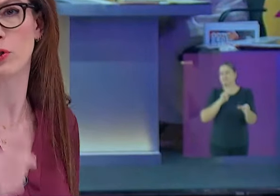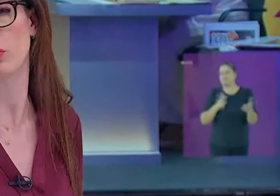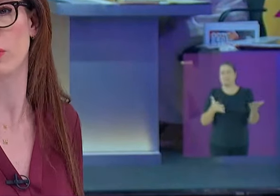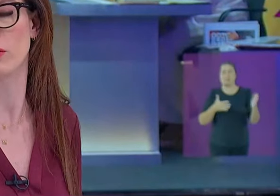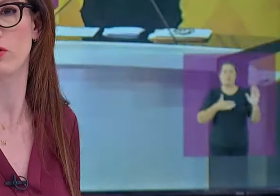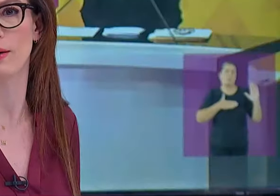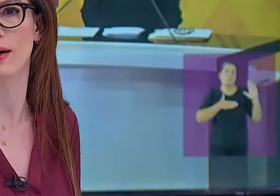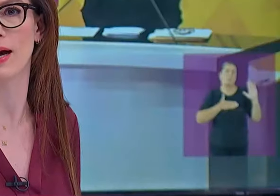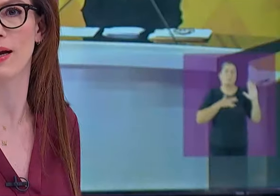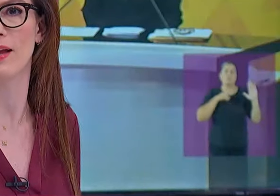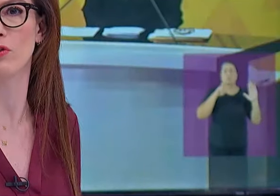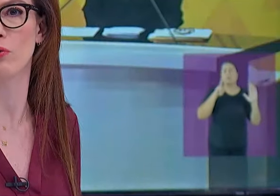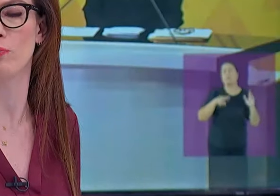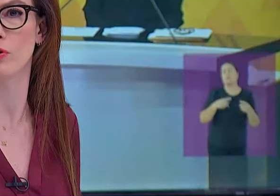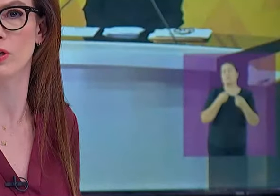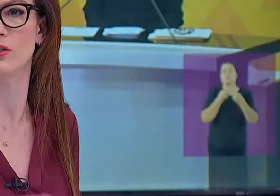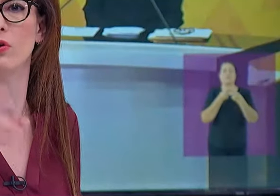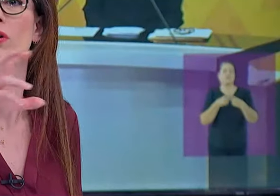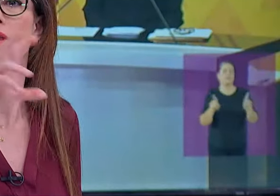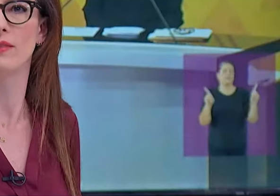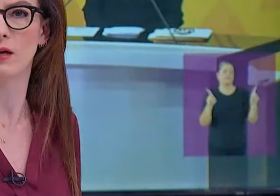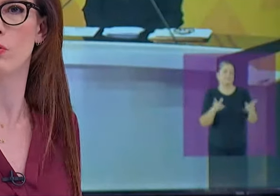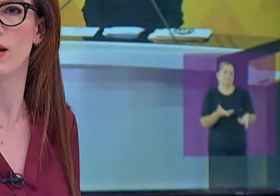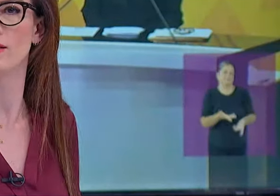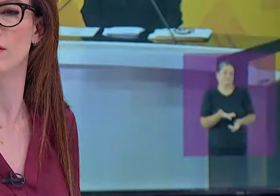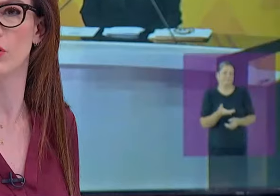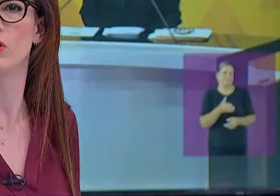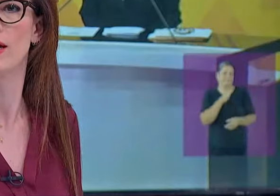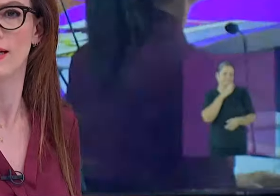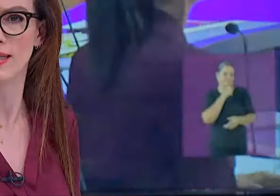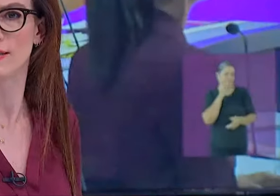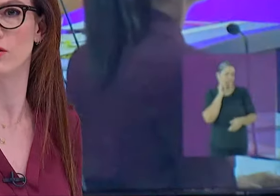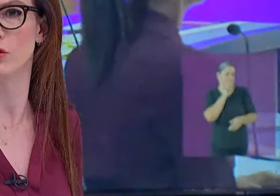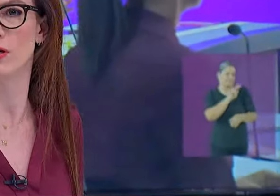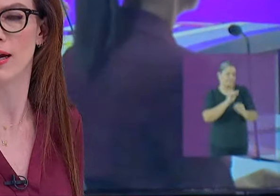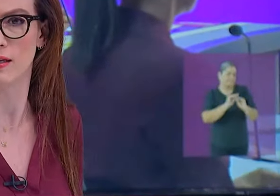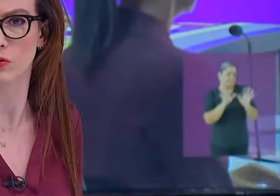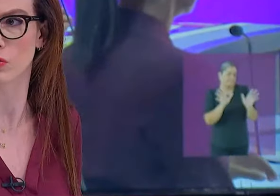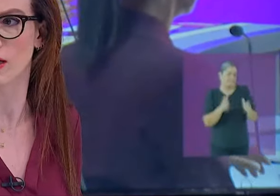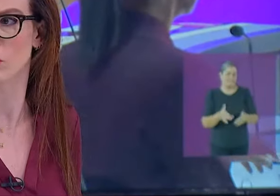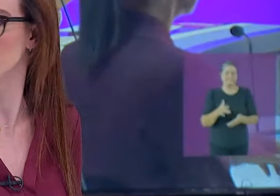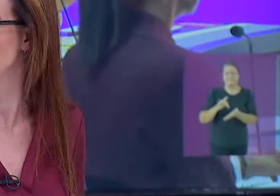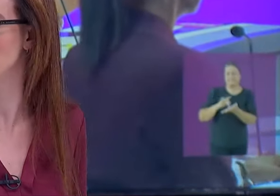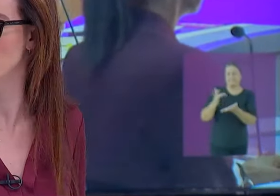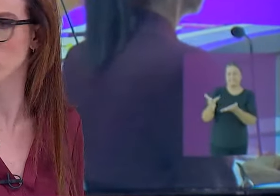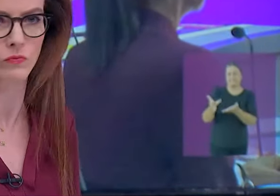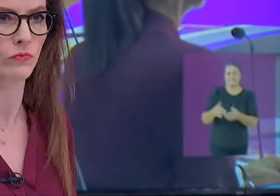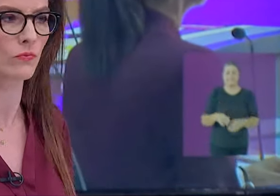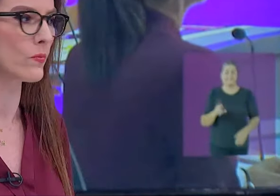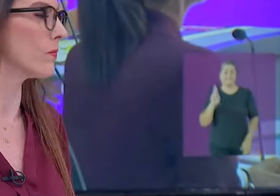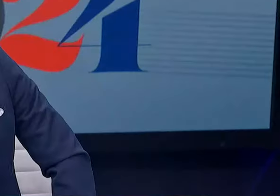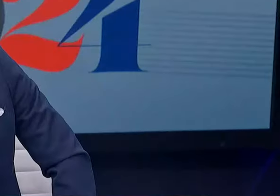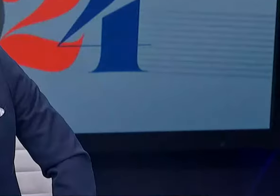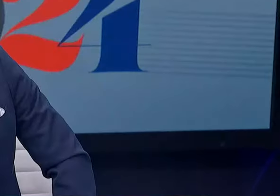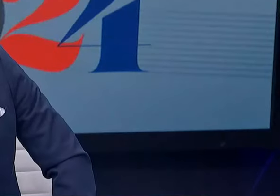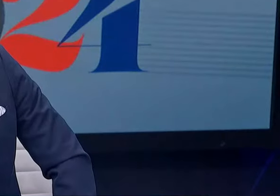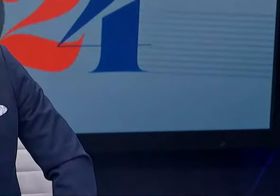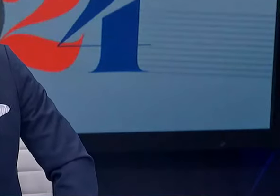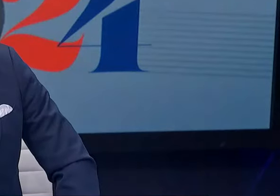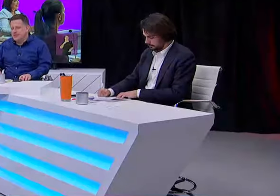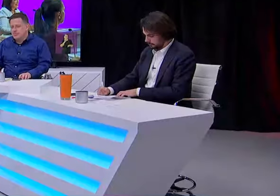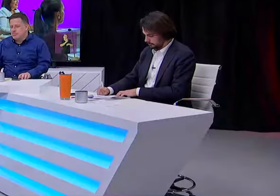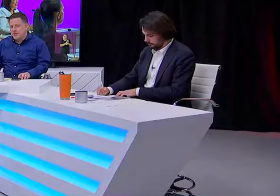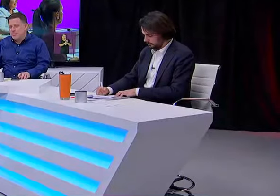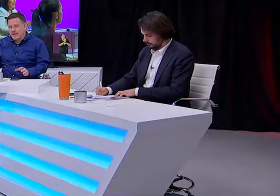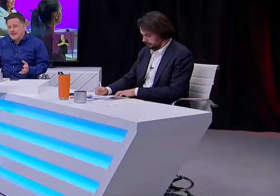y, por supuesto, trabajar en todo el proceso de judicialización y sanción en estos casos. Fernando Balanzarán. Bueno, la